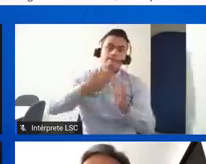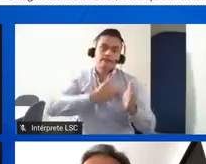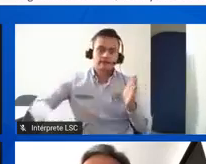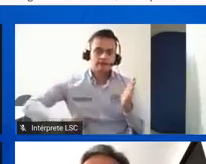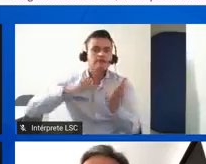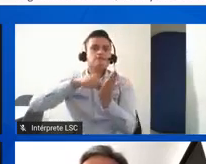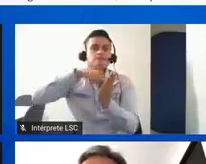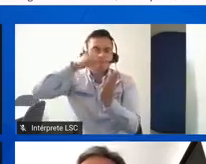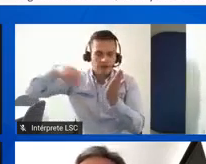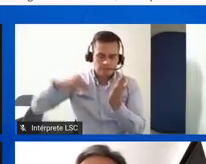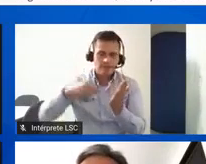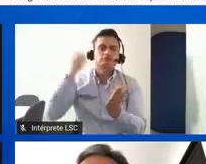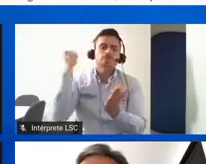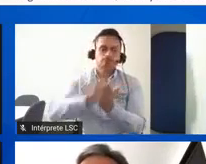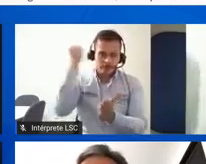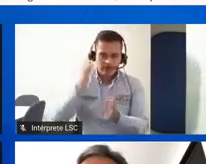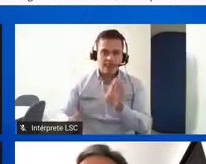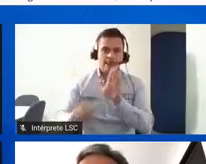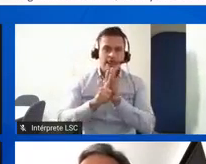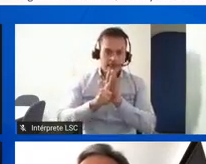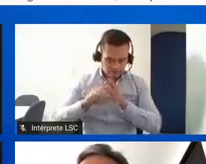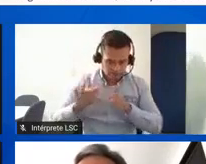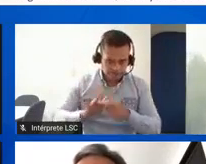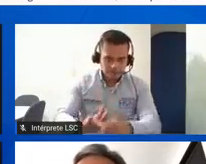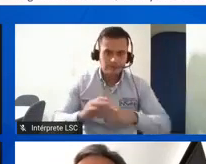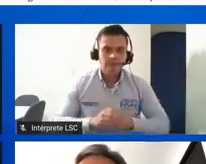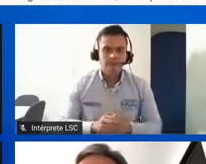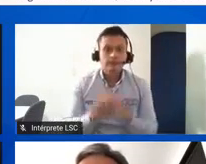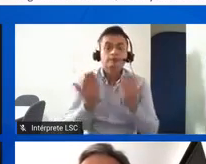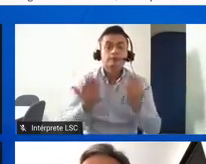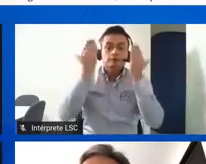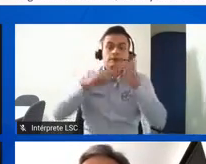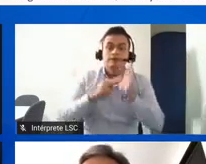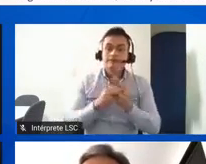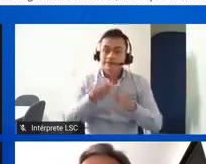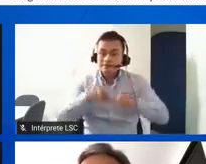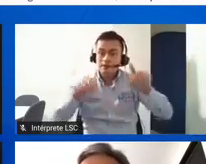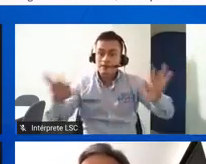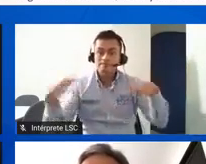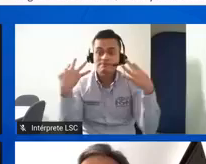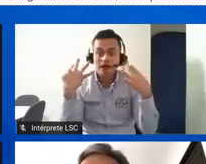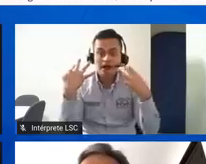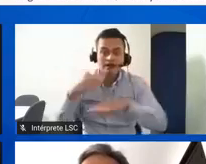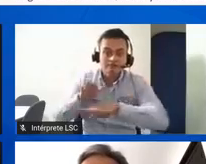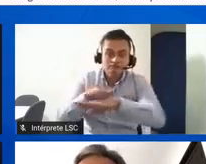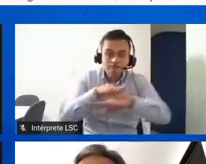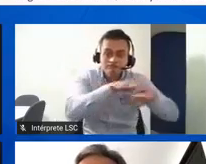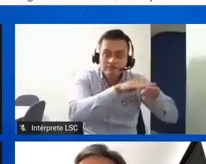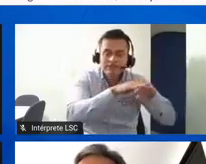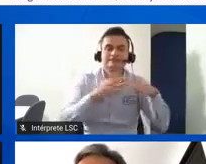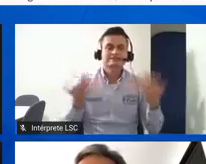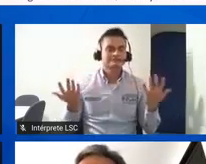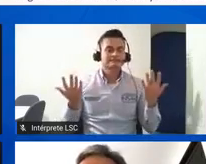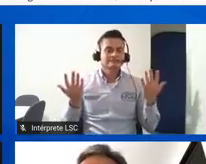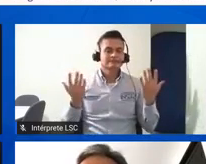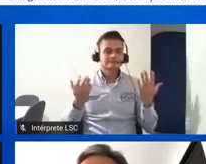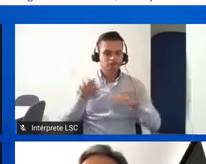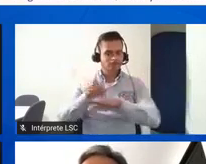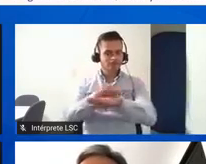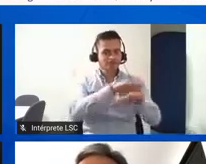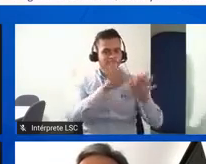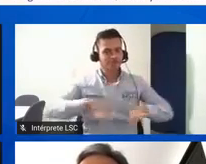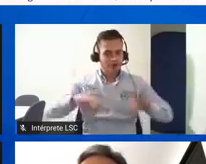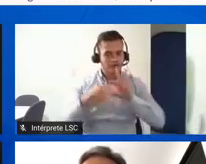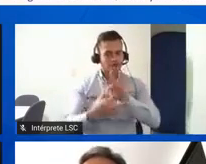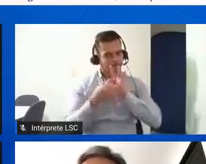de la República. Y a todos los que nos están en este momento viendo, yo los invito a que trabajemos juntos para